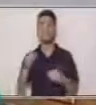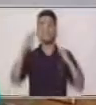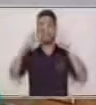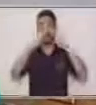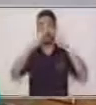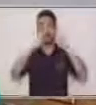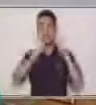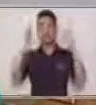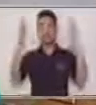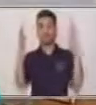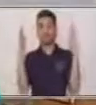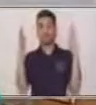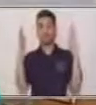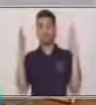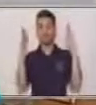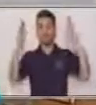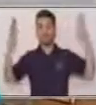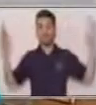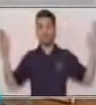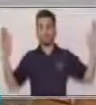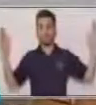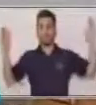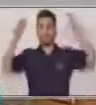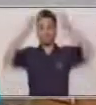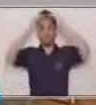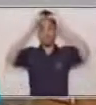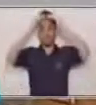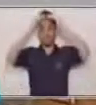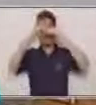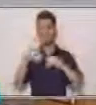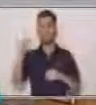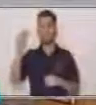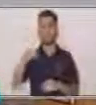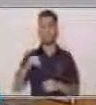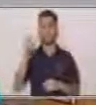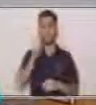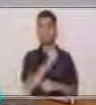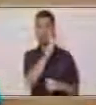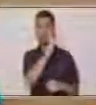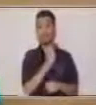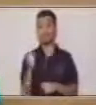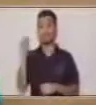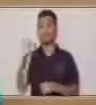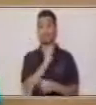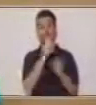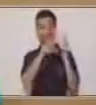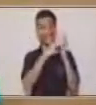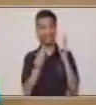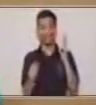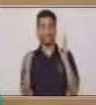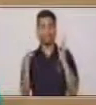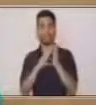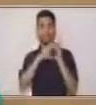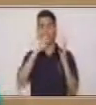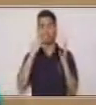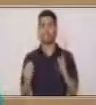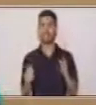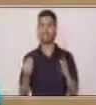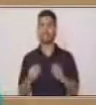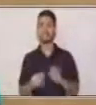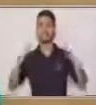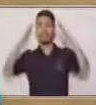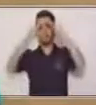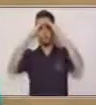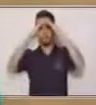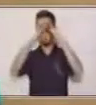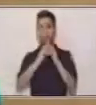geométricas, triángulo, cuadrado, rectángulo, círculo. Esta es la ronda de las figuras